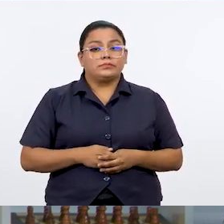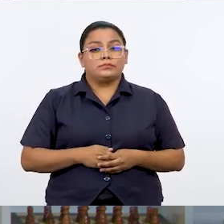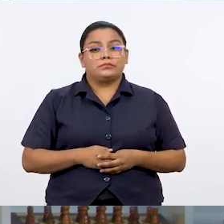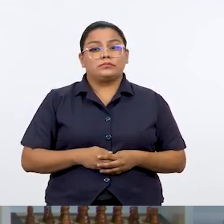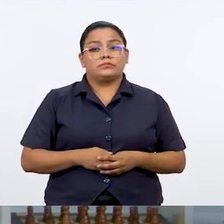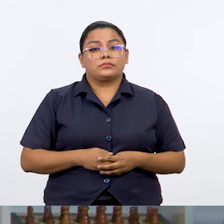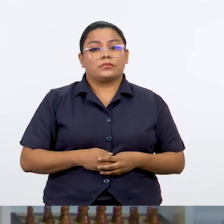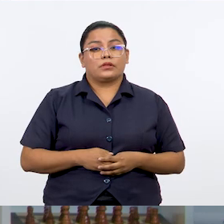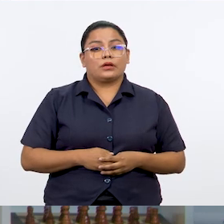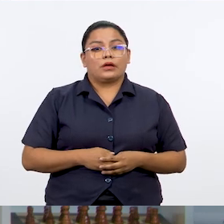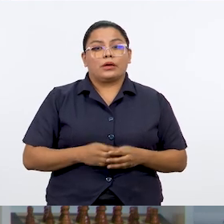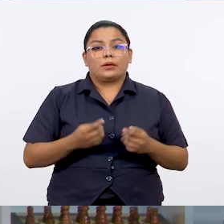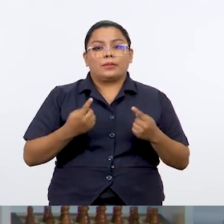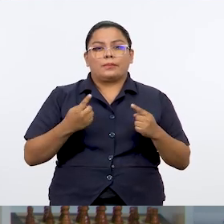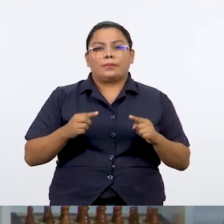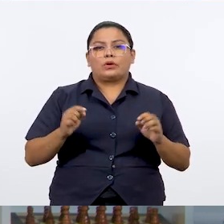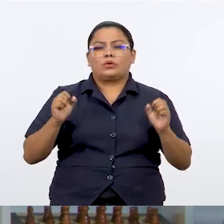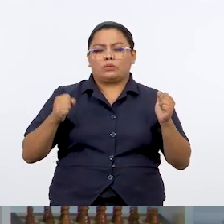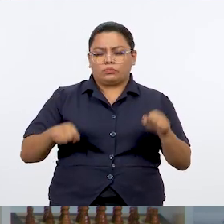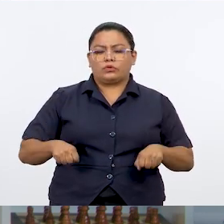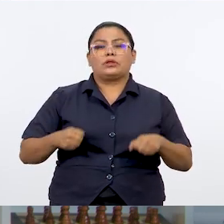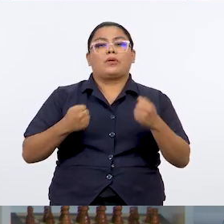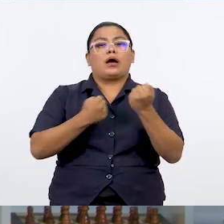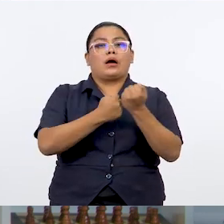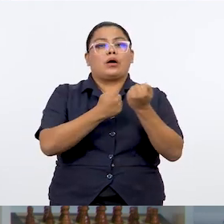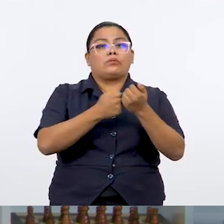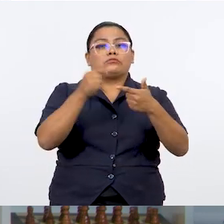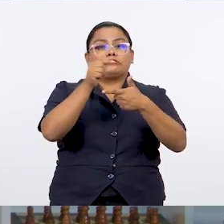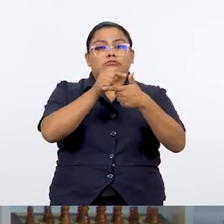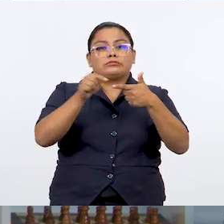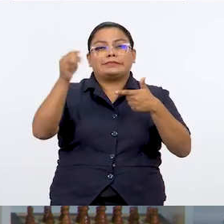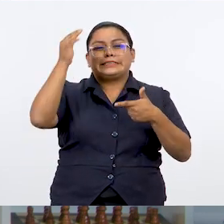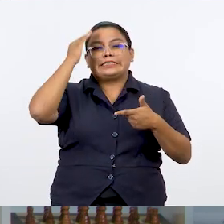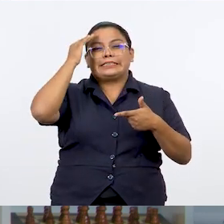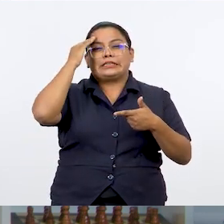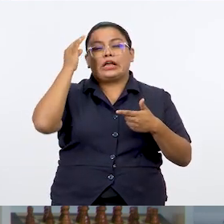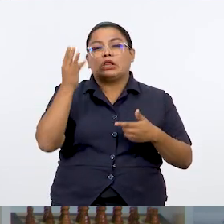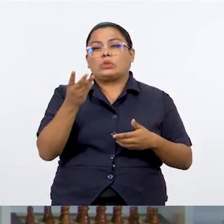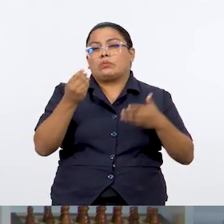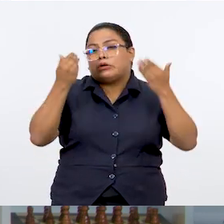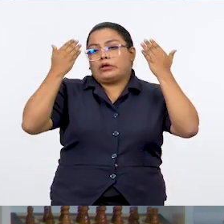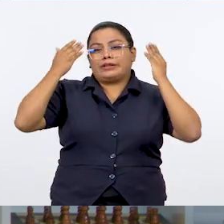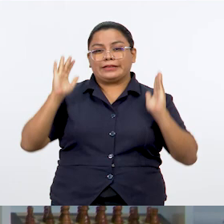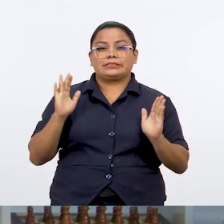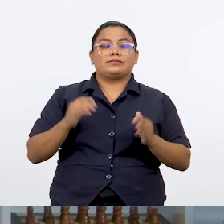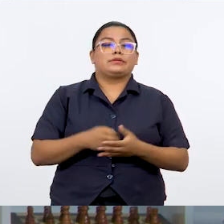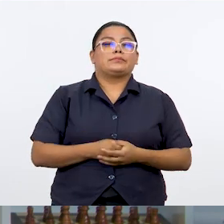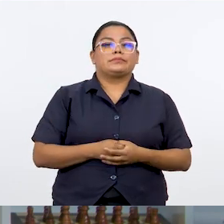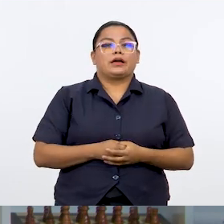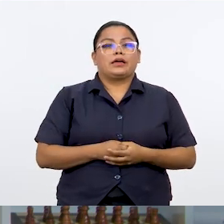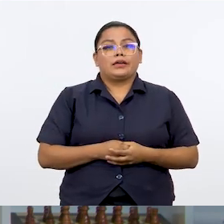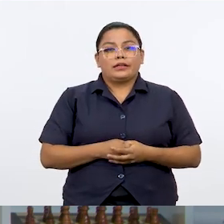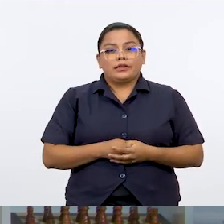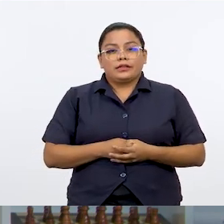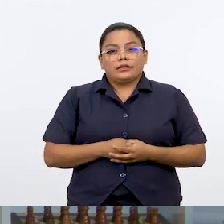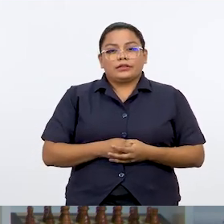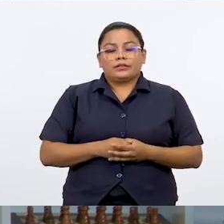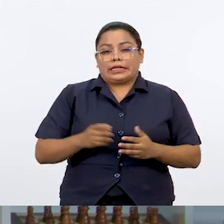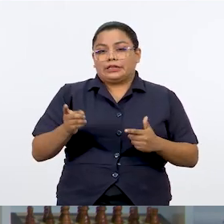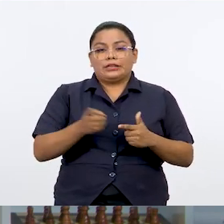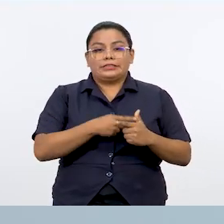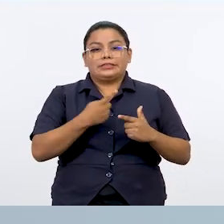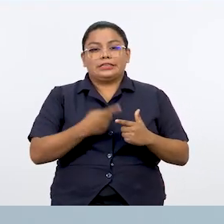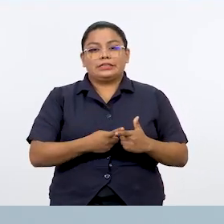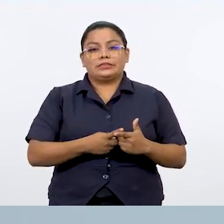70. Pero podemos apoyarnos de la división para encontrar ese número desconocido. Tendríamos que